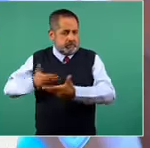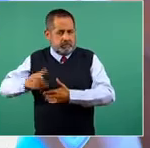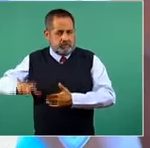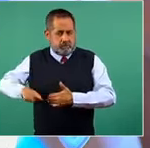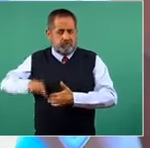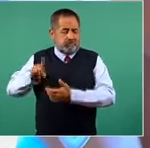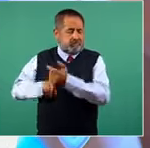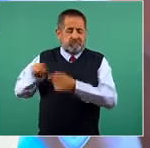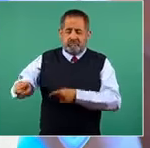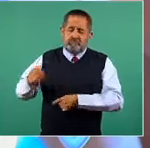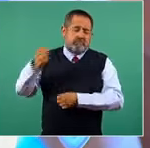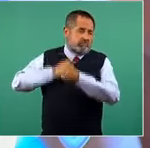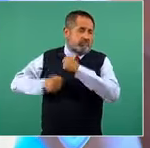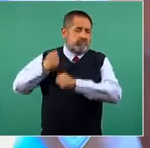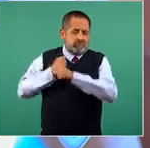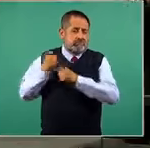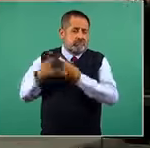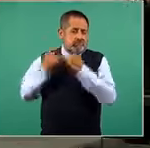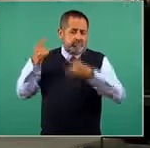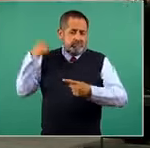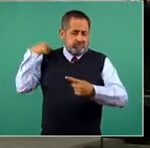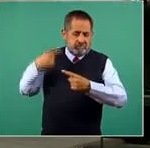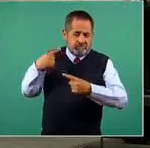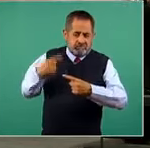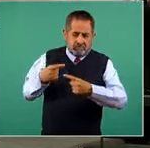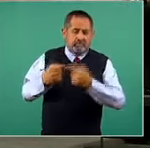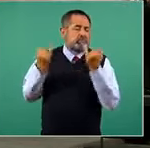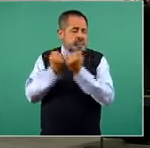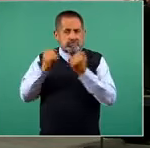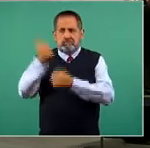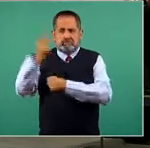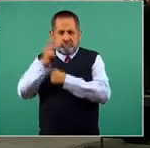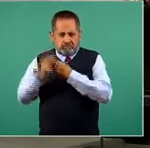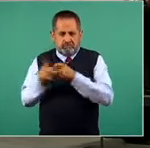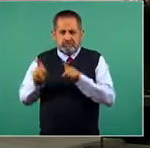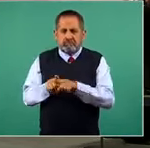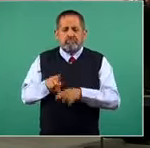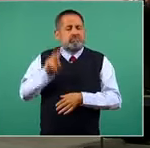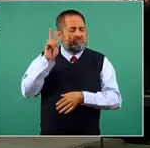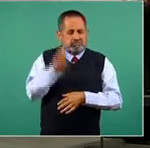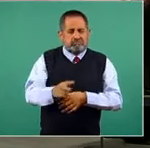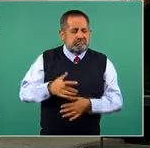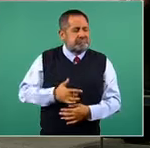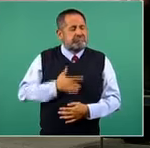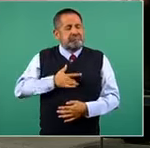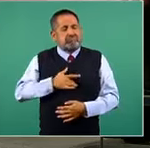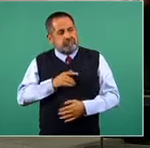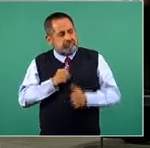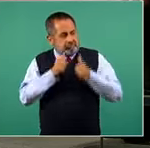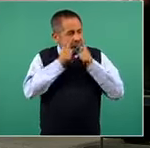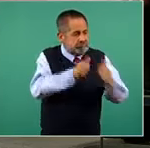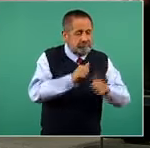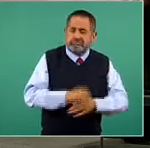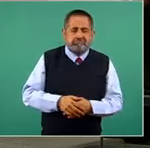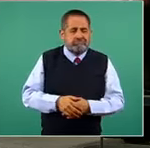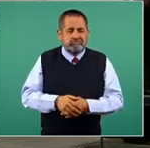gubernamentales, históricamente en México, pasa en otros países, han sido muy insensibles a la